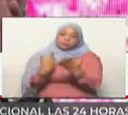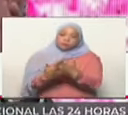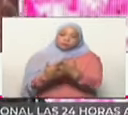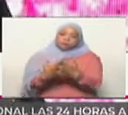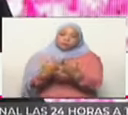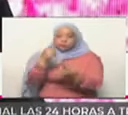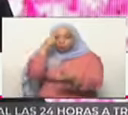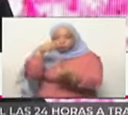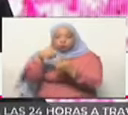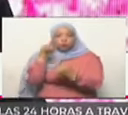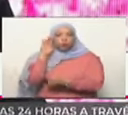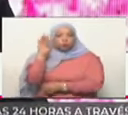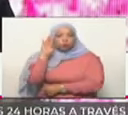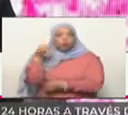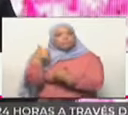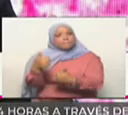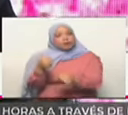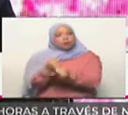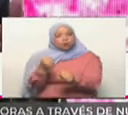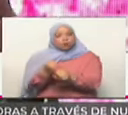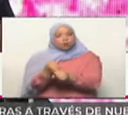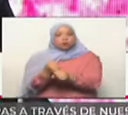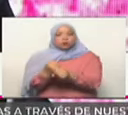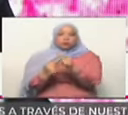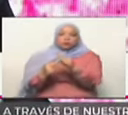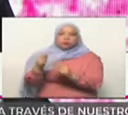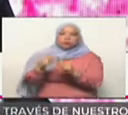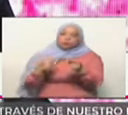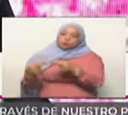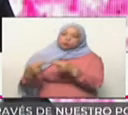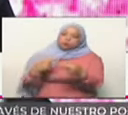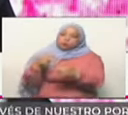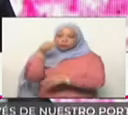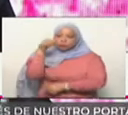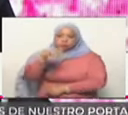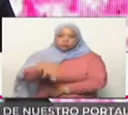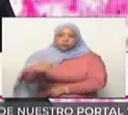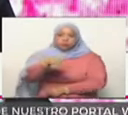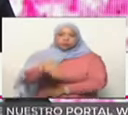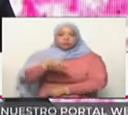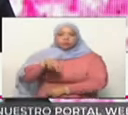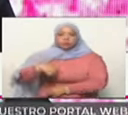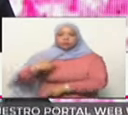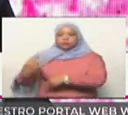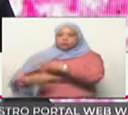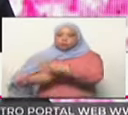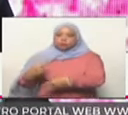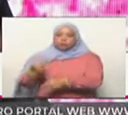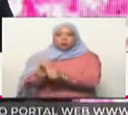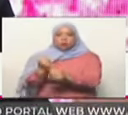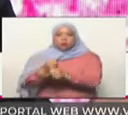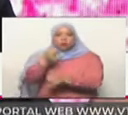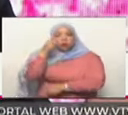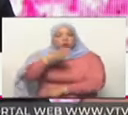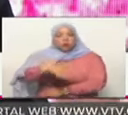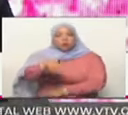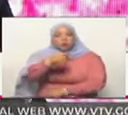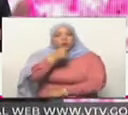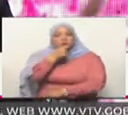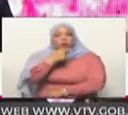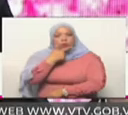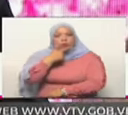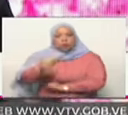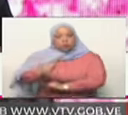popa hacia adelante. Hemos logrado construir las relaciones con los pueblos. Nuestra relación con el pueblo de Brasil es extraordinaria,